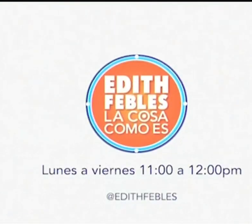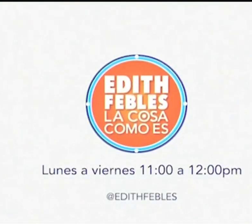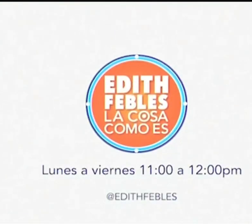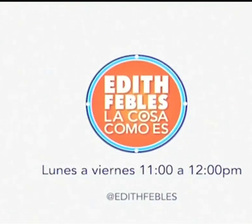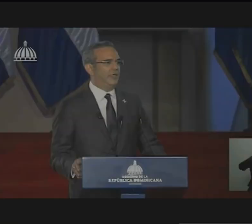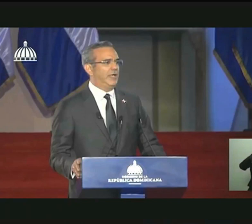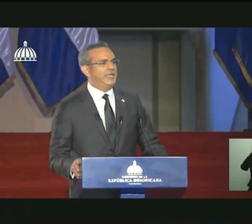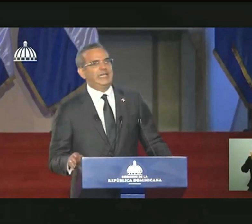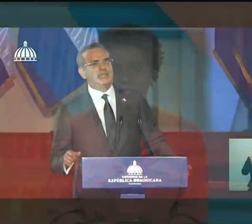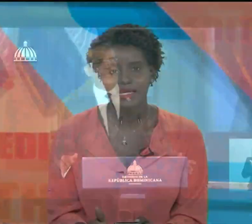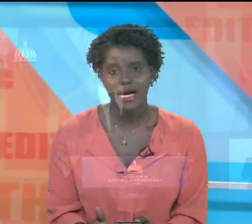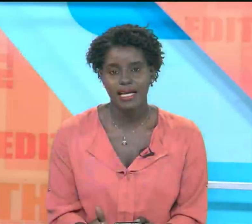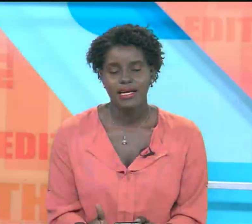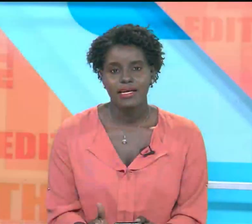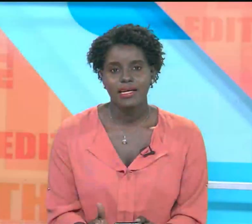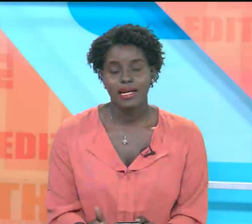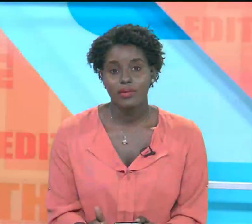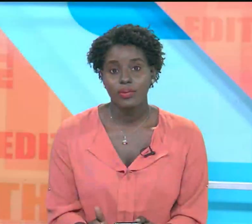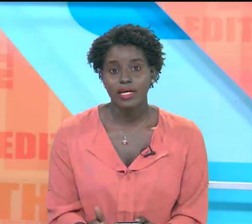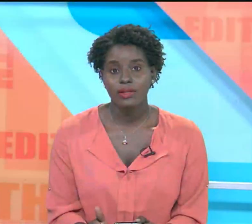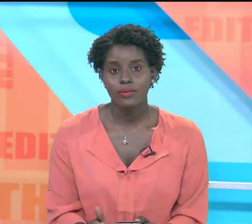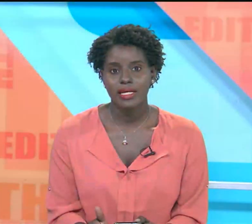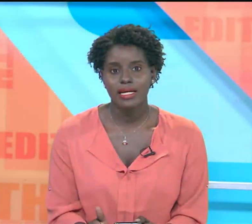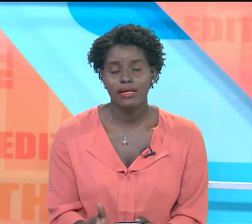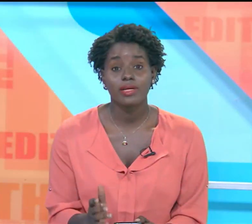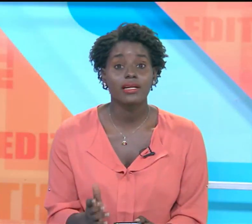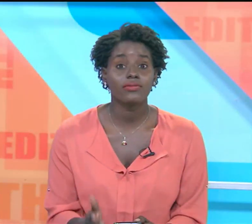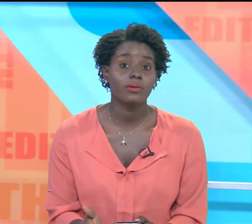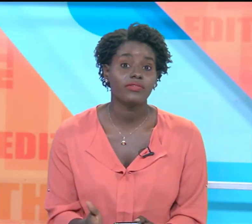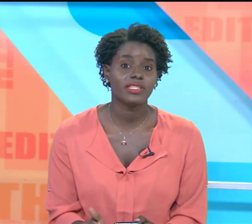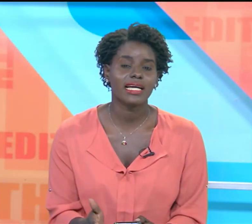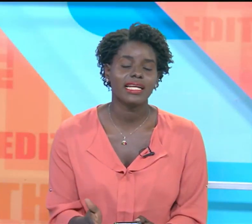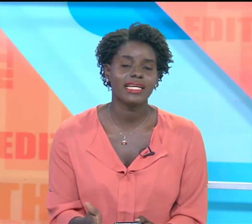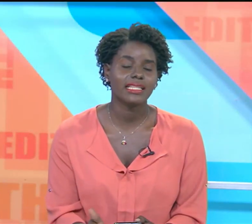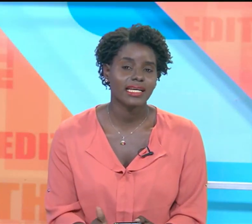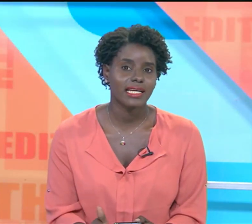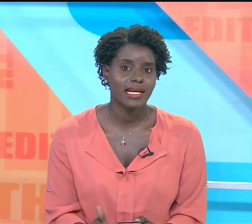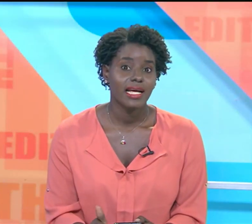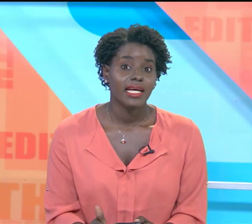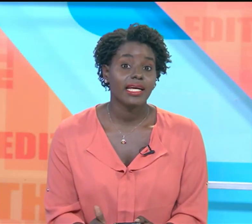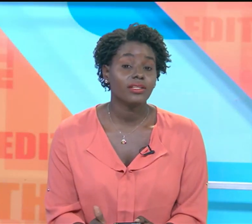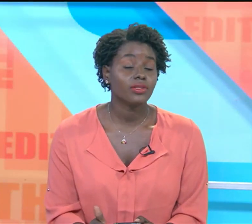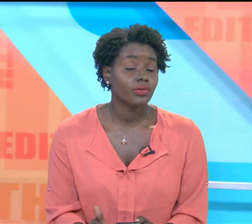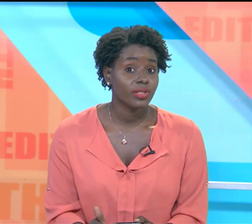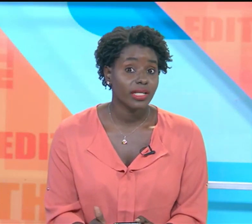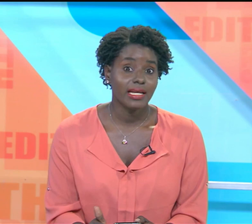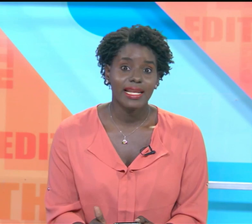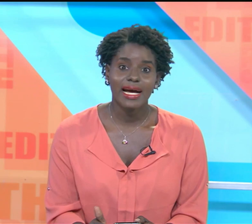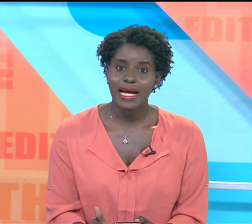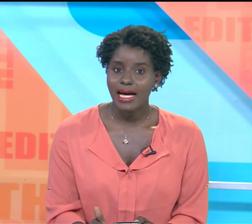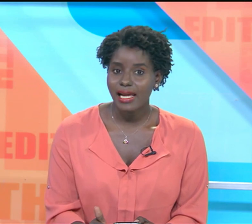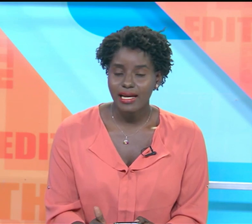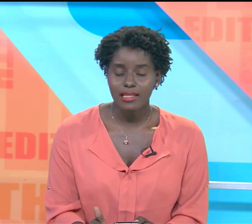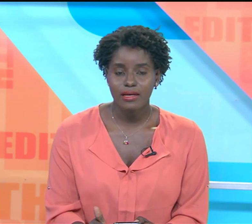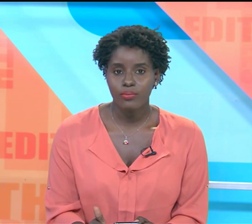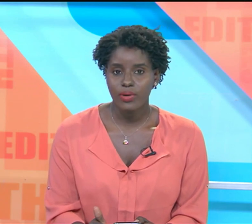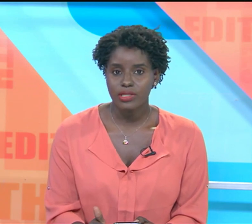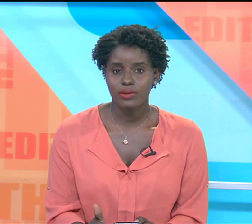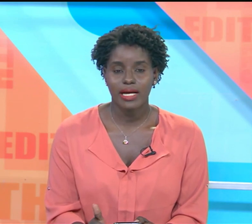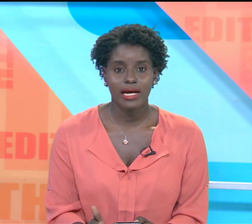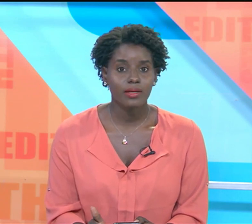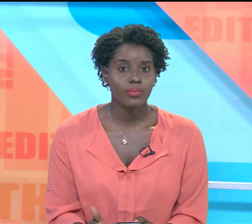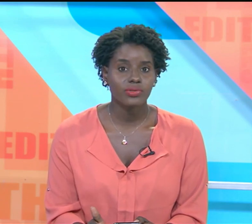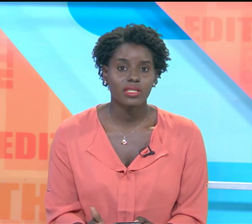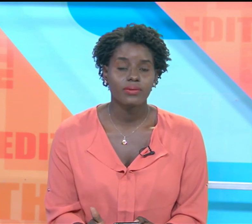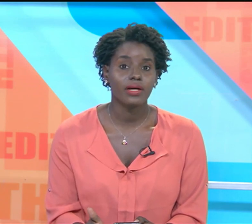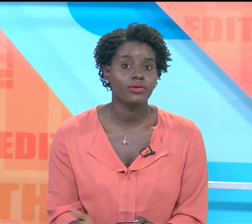haga una reforma fiscal en la República Dominicana, una reforma fiscal integral en donde la carga de impuestos,